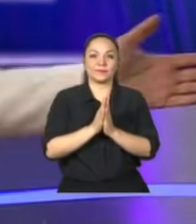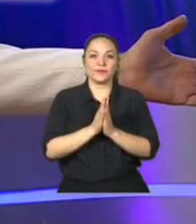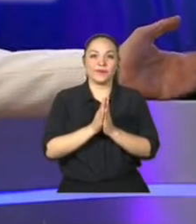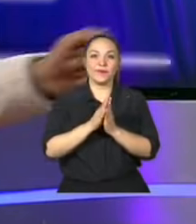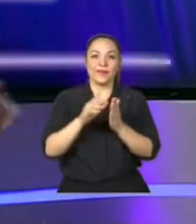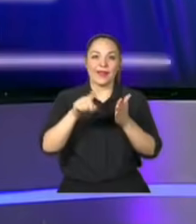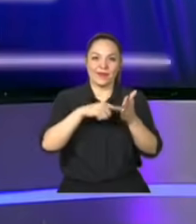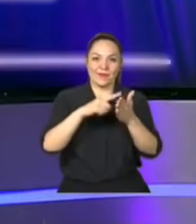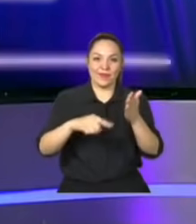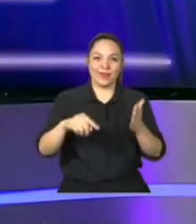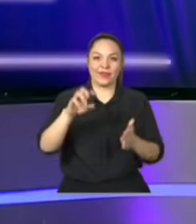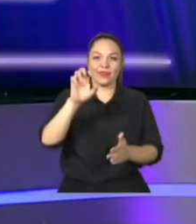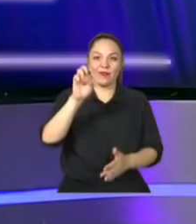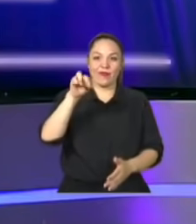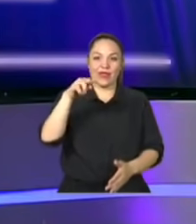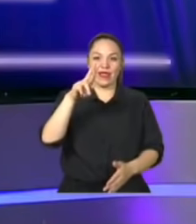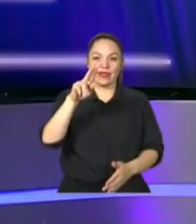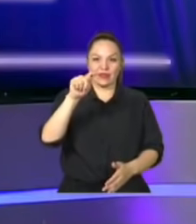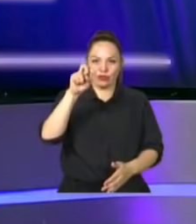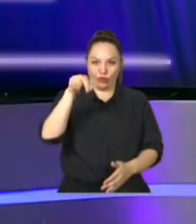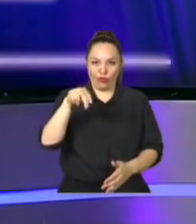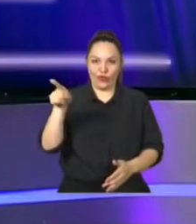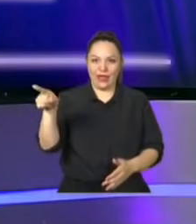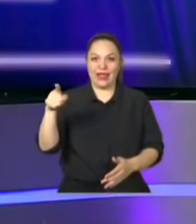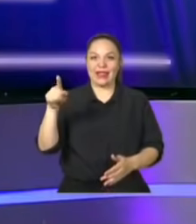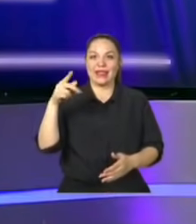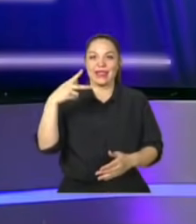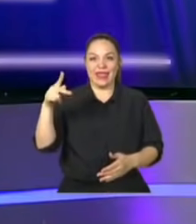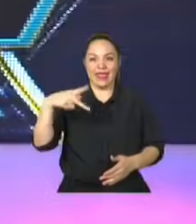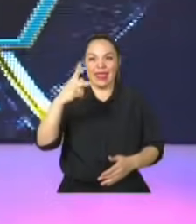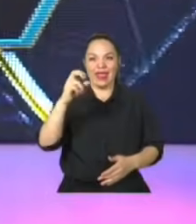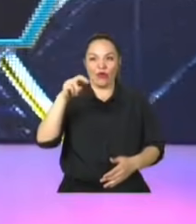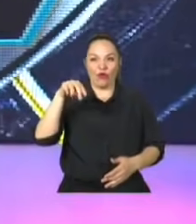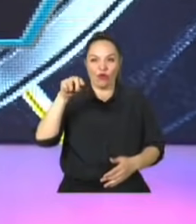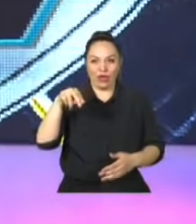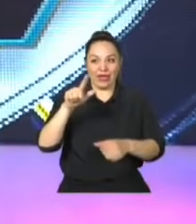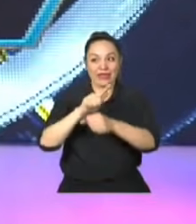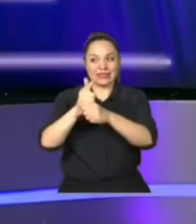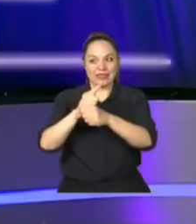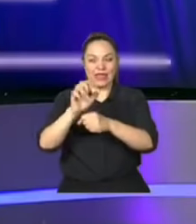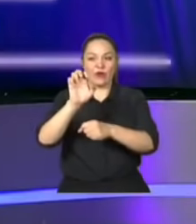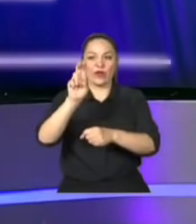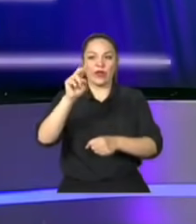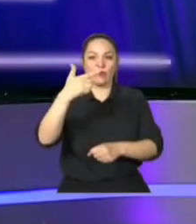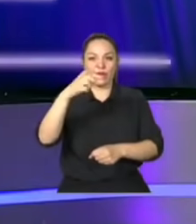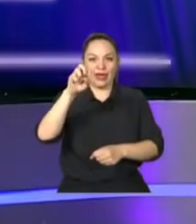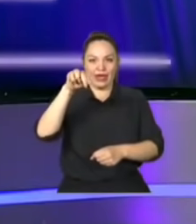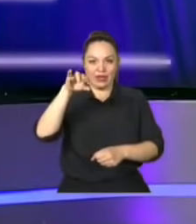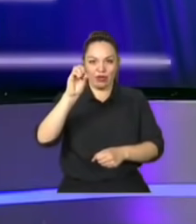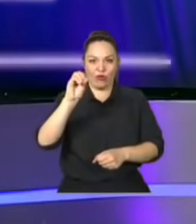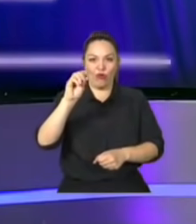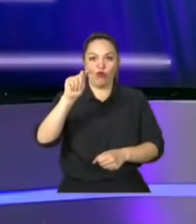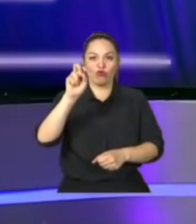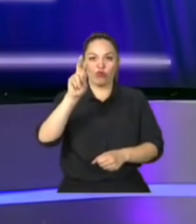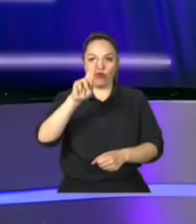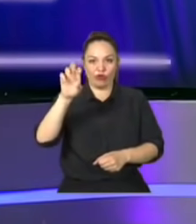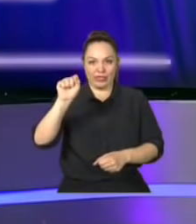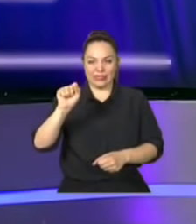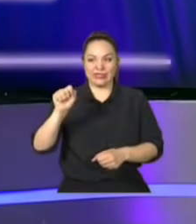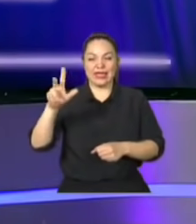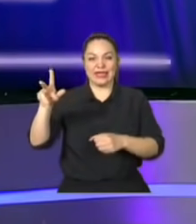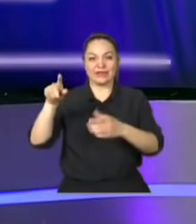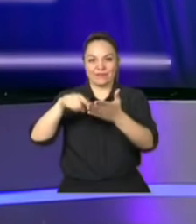partido reptiliano es el de Eugenio Torres, licenciado Eugenio Torres, para que ustedes sepan de los partidos que se están en este